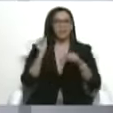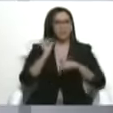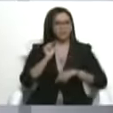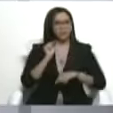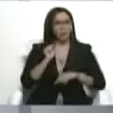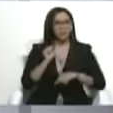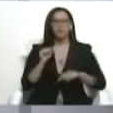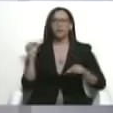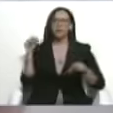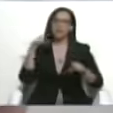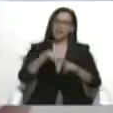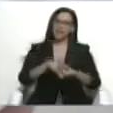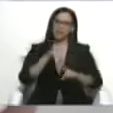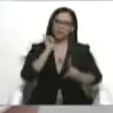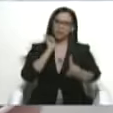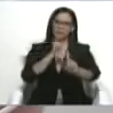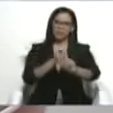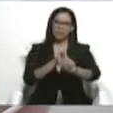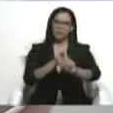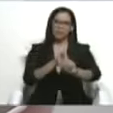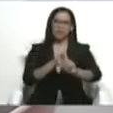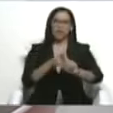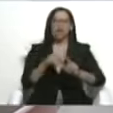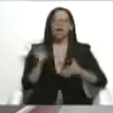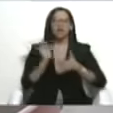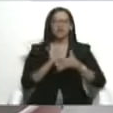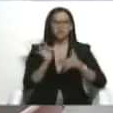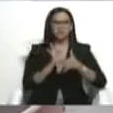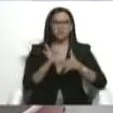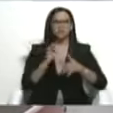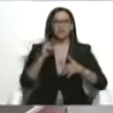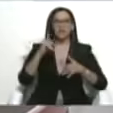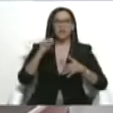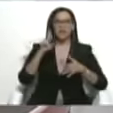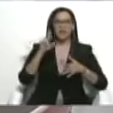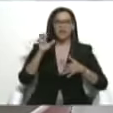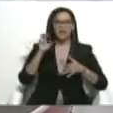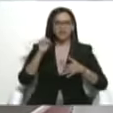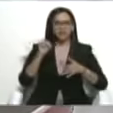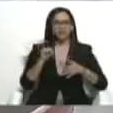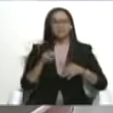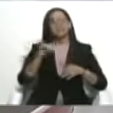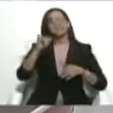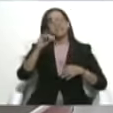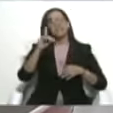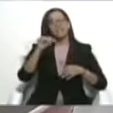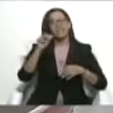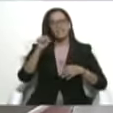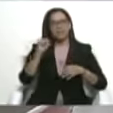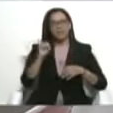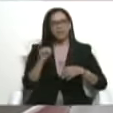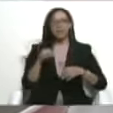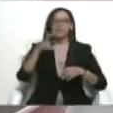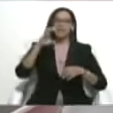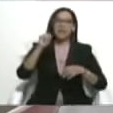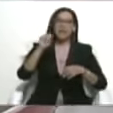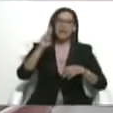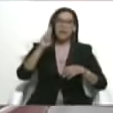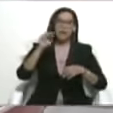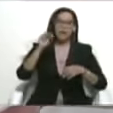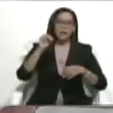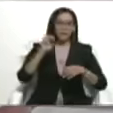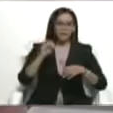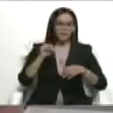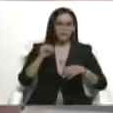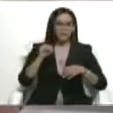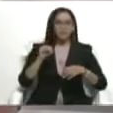él agredió directamente a las funcionarias Karen Rodríguez y Yailine Rincones y a Carmen Molina y a Niuska